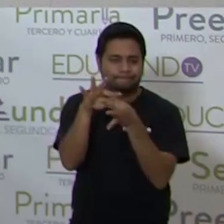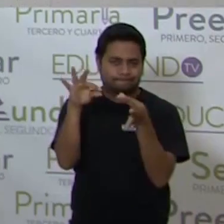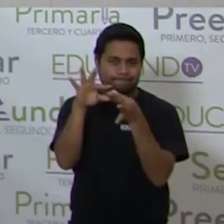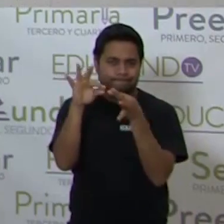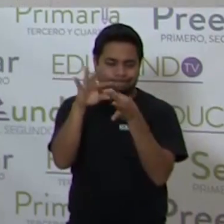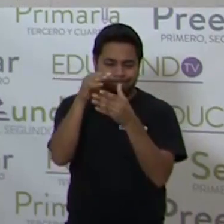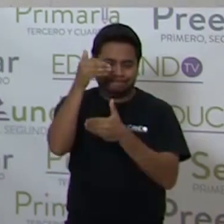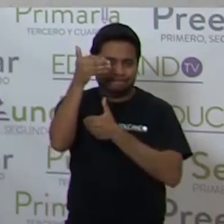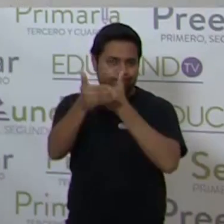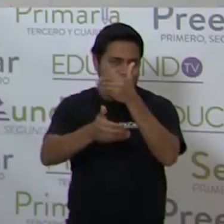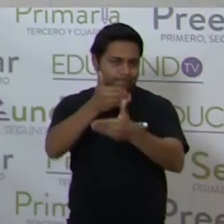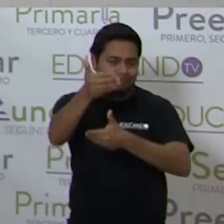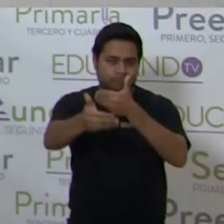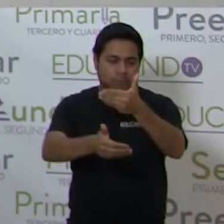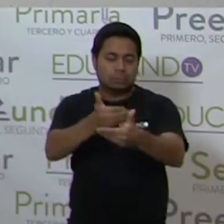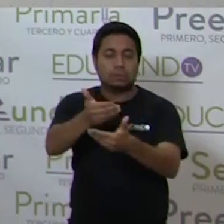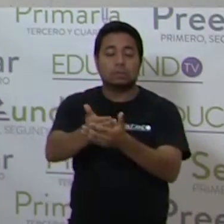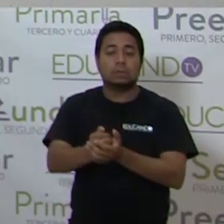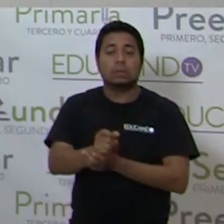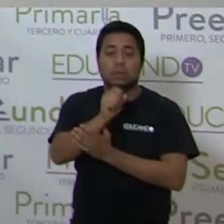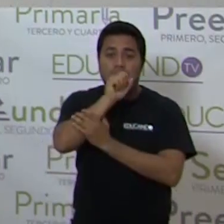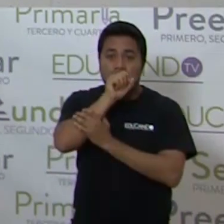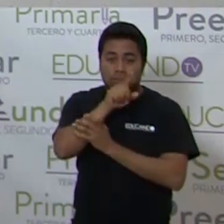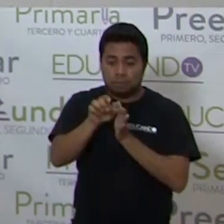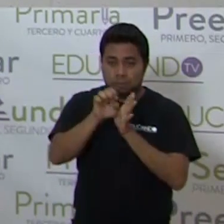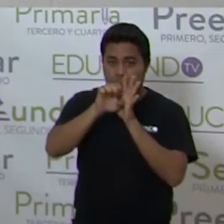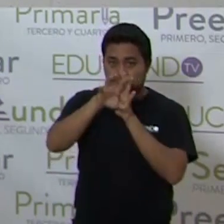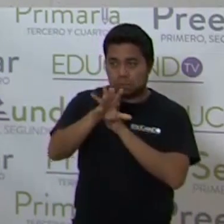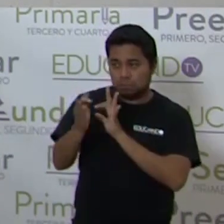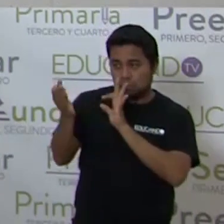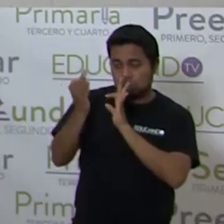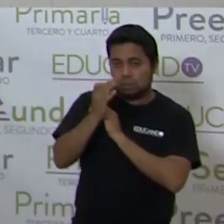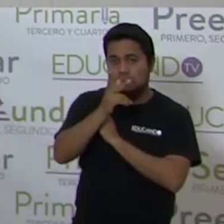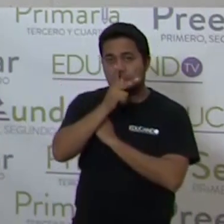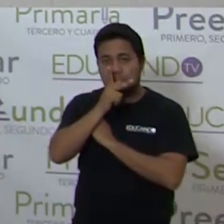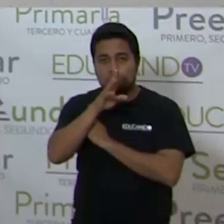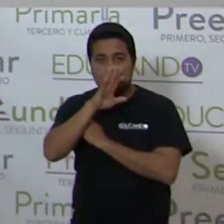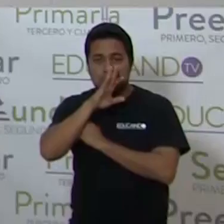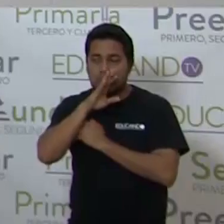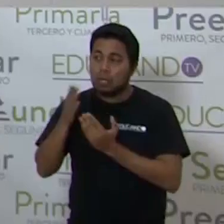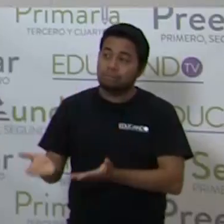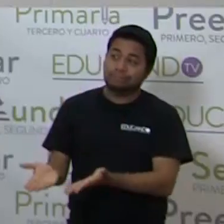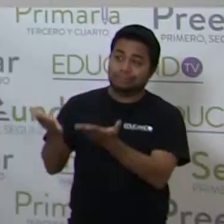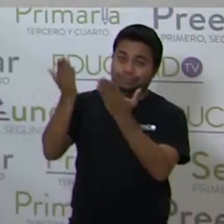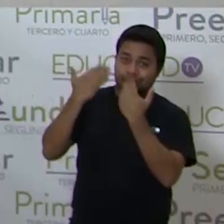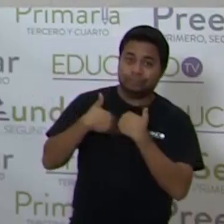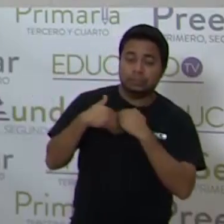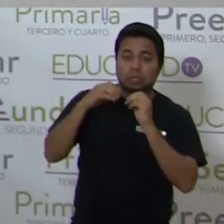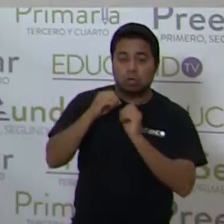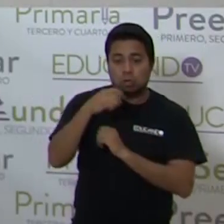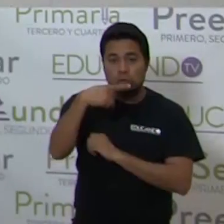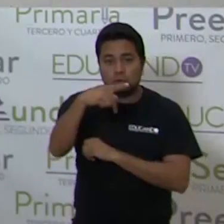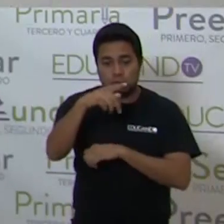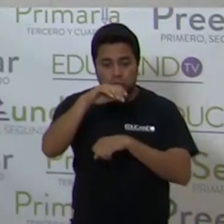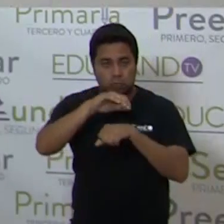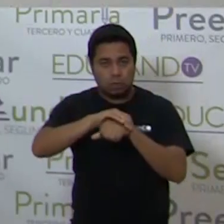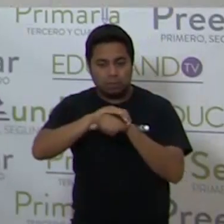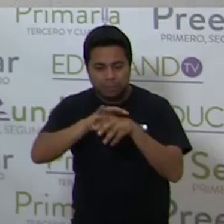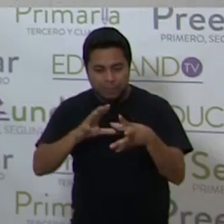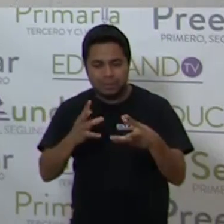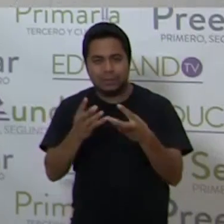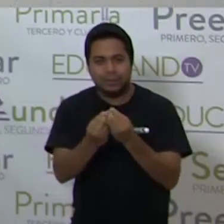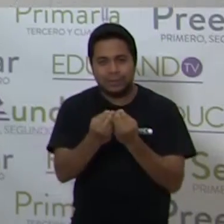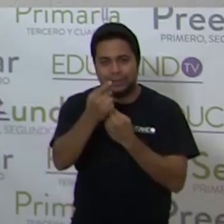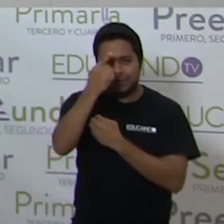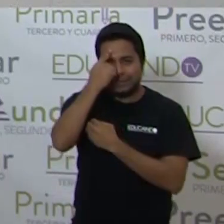lo largo de todos estos minutos. También, si estás cerca papá o mamá, puedes invitarlos o reunirte con tus